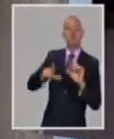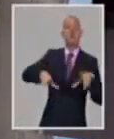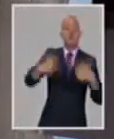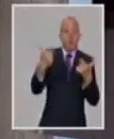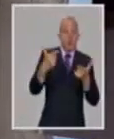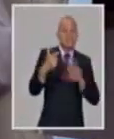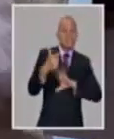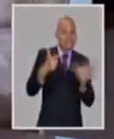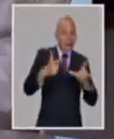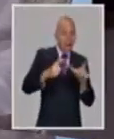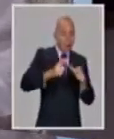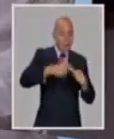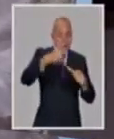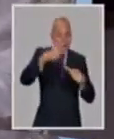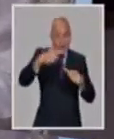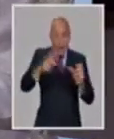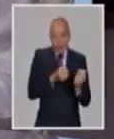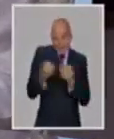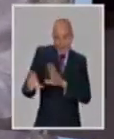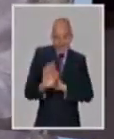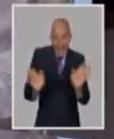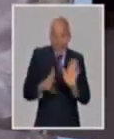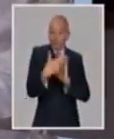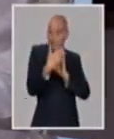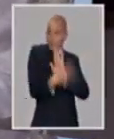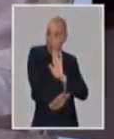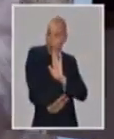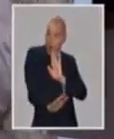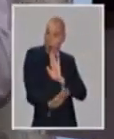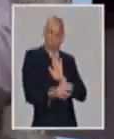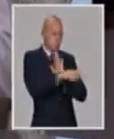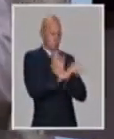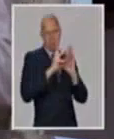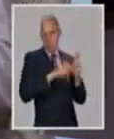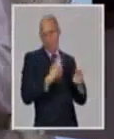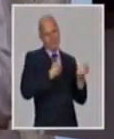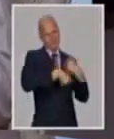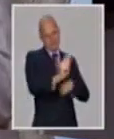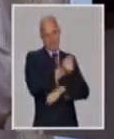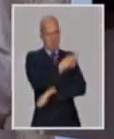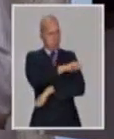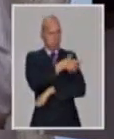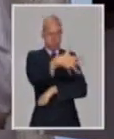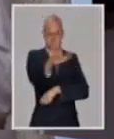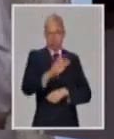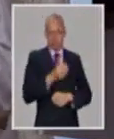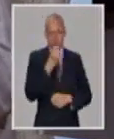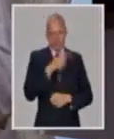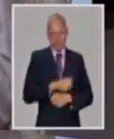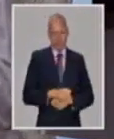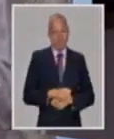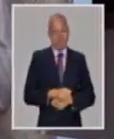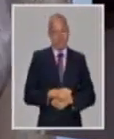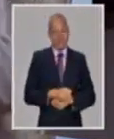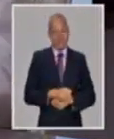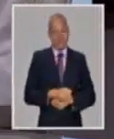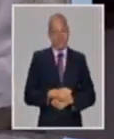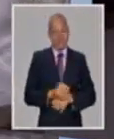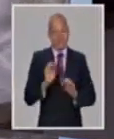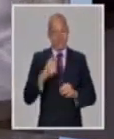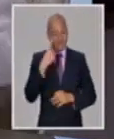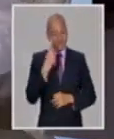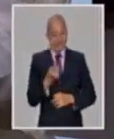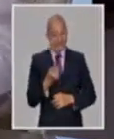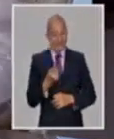genética, trabajar, o sea, para buscar un mayor crecimiento en la ganadería. Y por eso también hablo del contrato otra vez, porque esto lo logramos si tenemos la